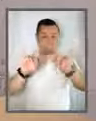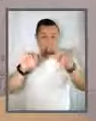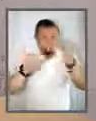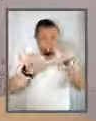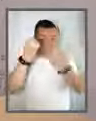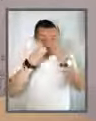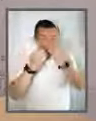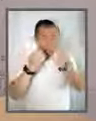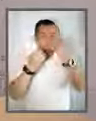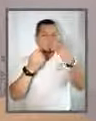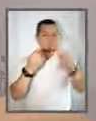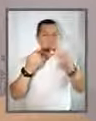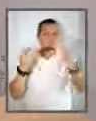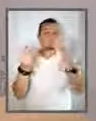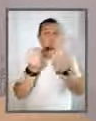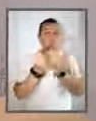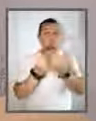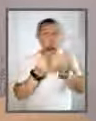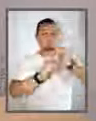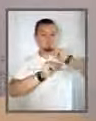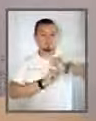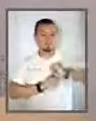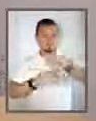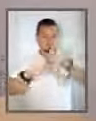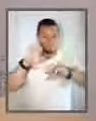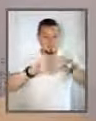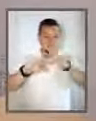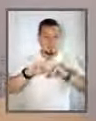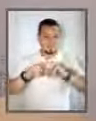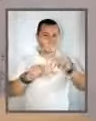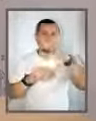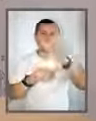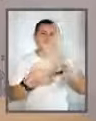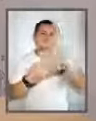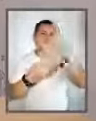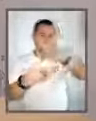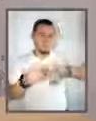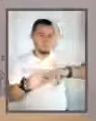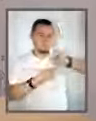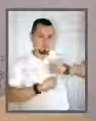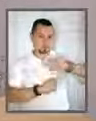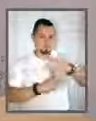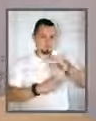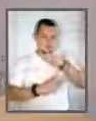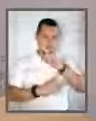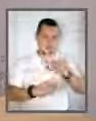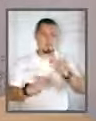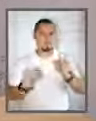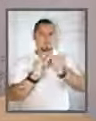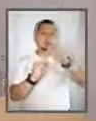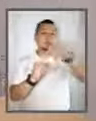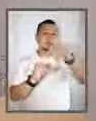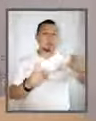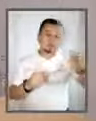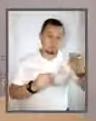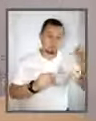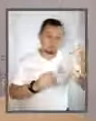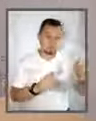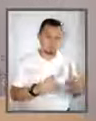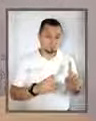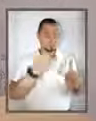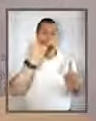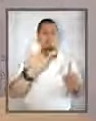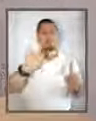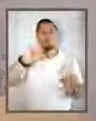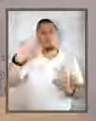están avalados por el INDRE, que son el Laboratorio Estatal de Salud Pública, el Laboratorio del Instituto Mexicano del Seguro Social y la Unidad